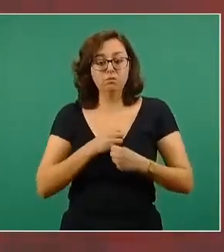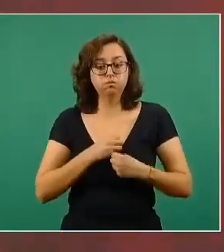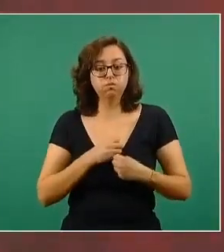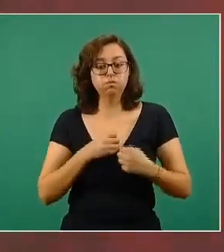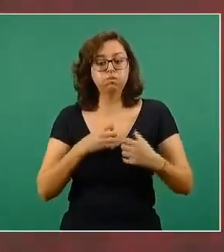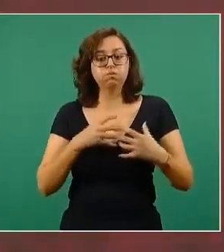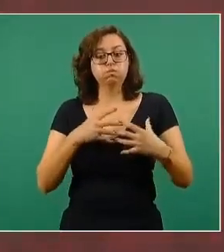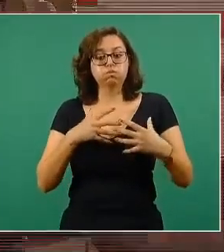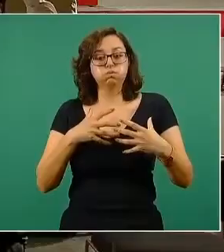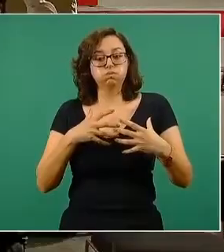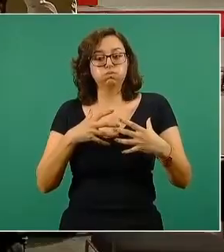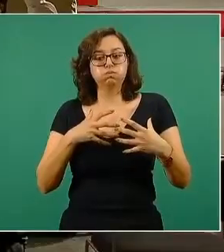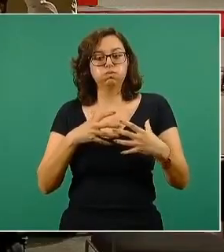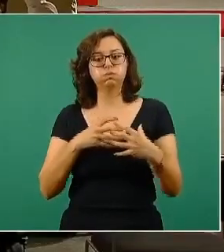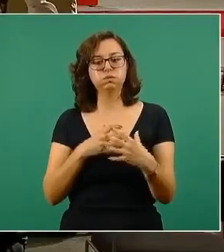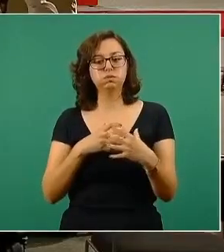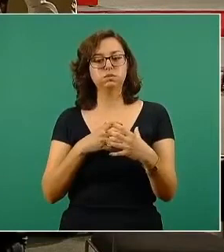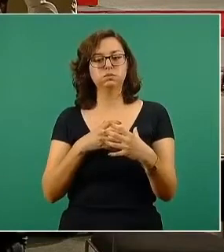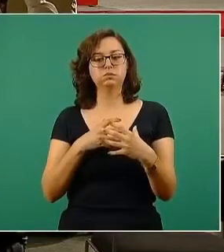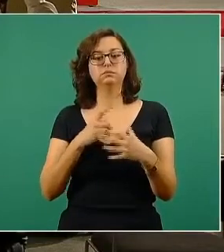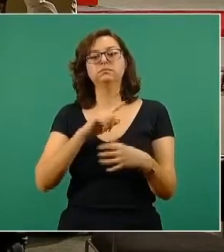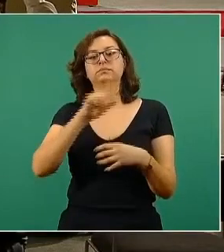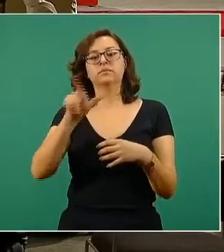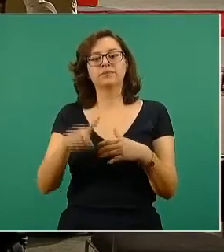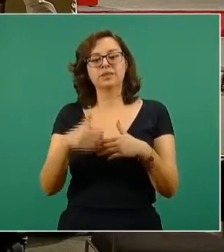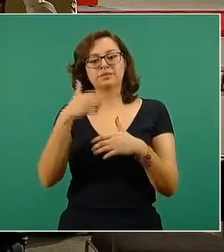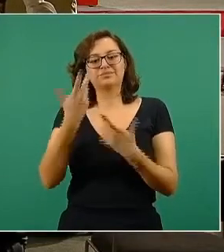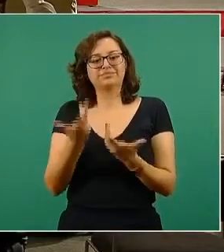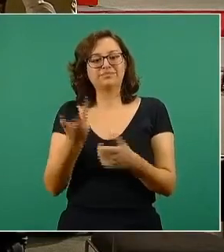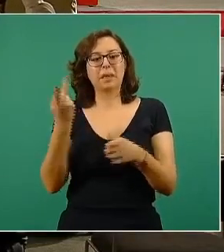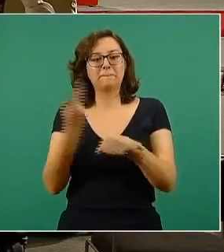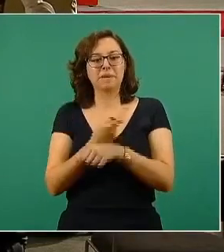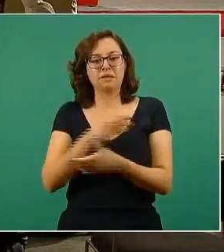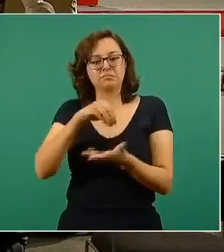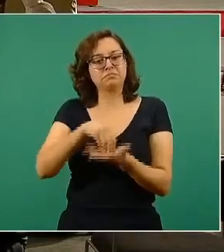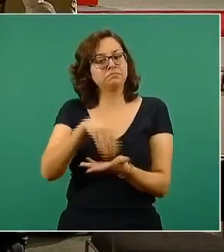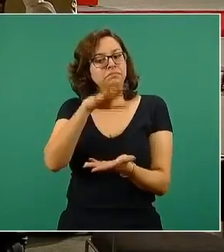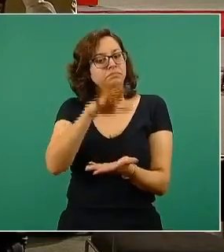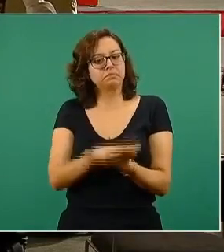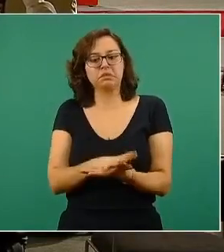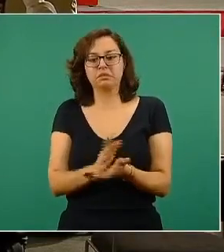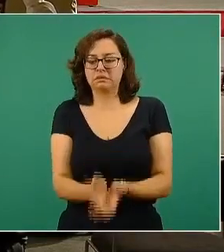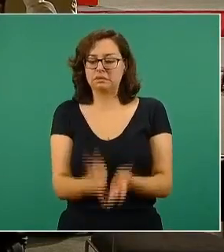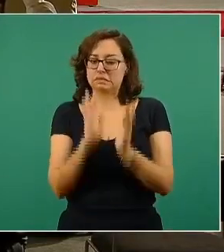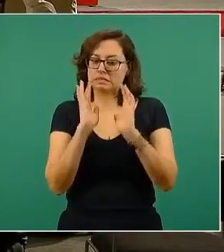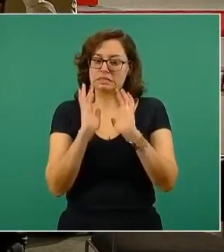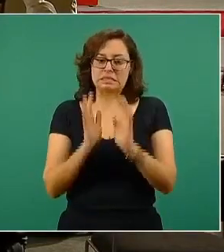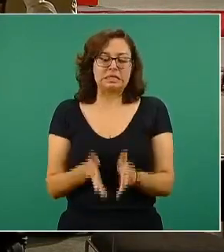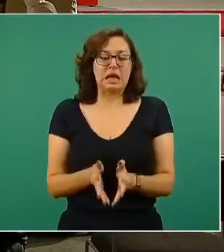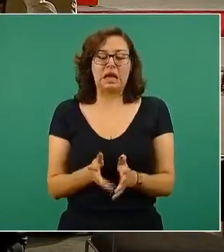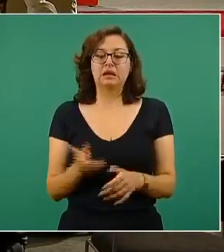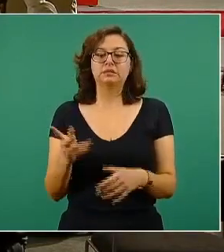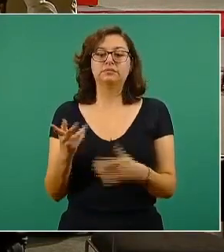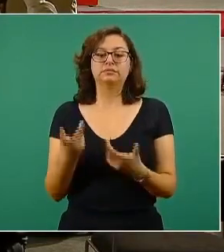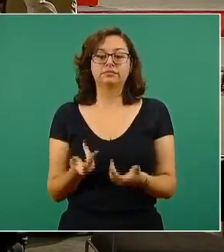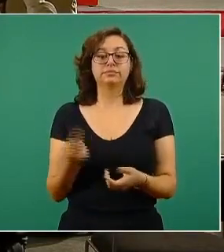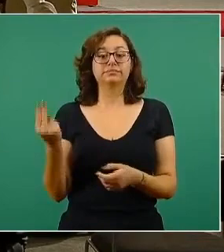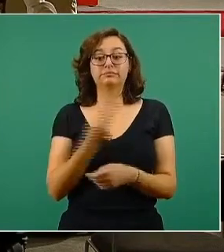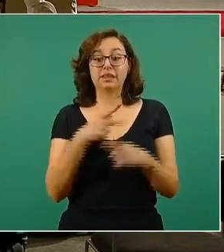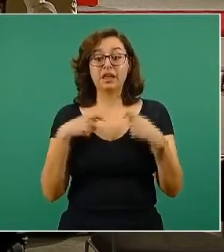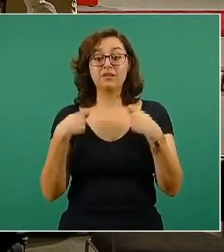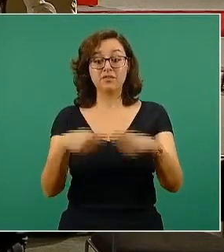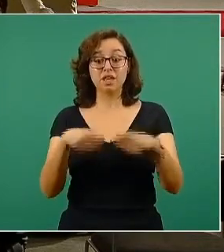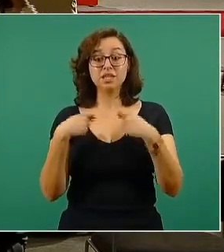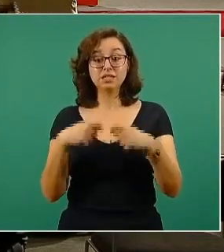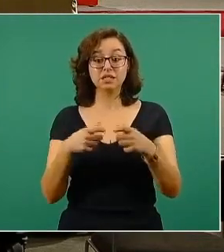se cicatrizan. Pero los pulmones tienen una característica muy particular de estos órganos: necesitan ser